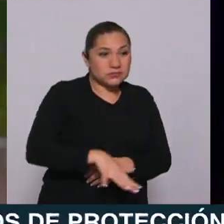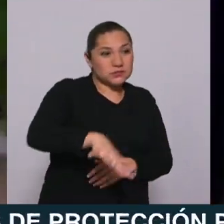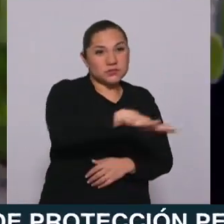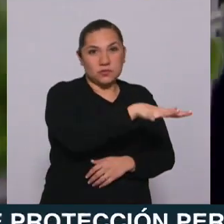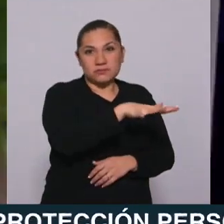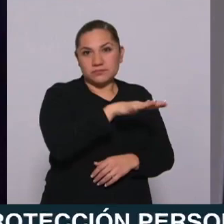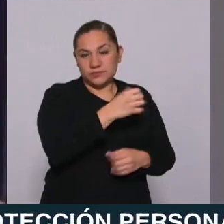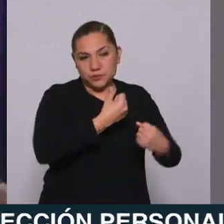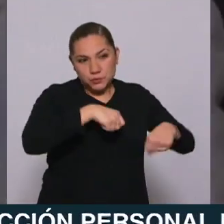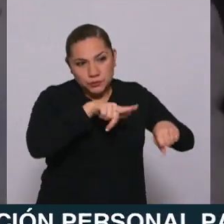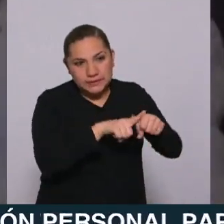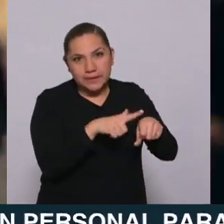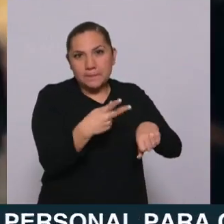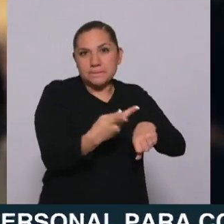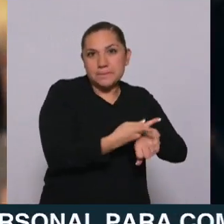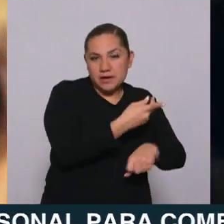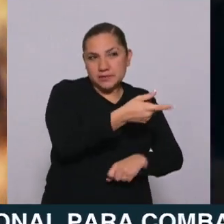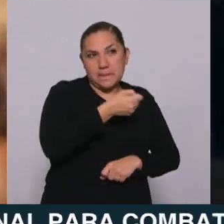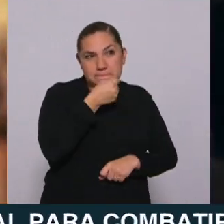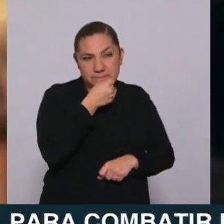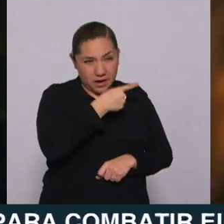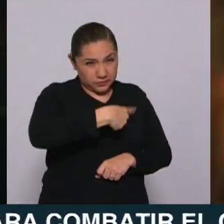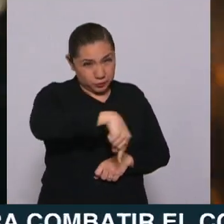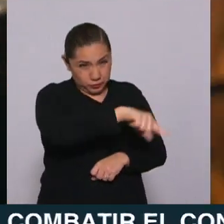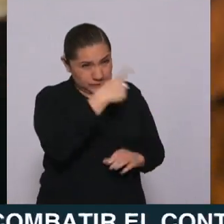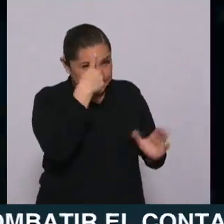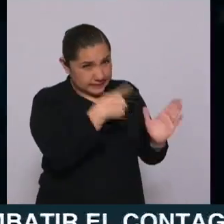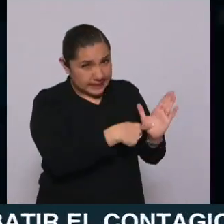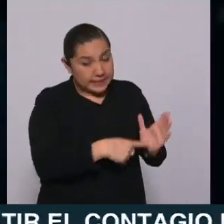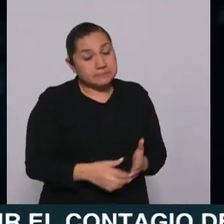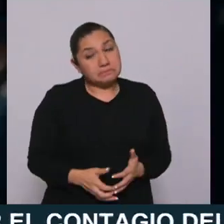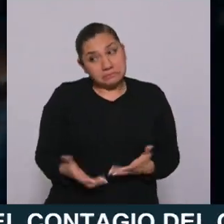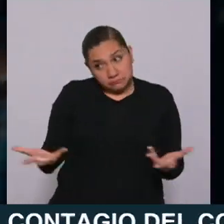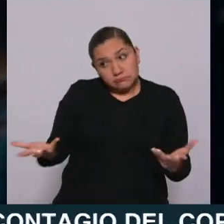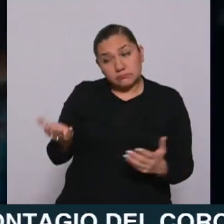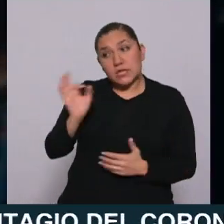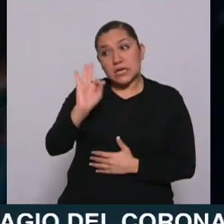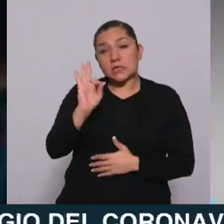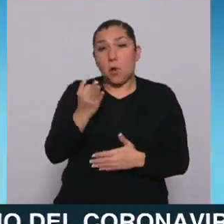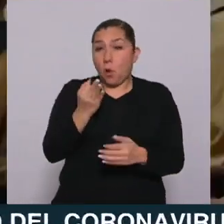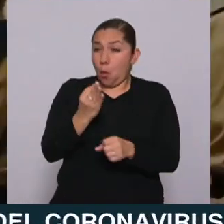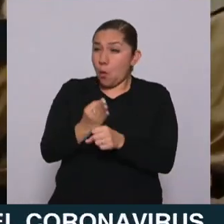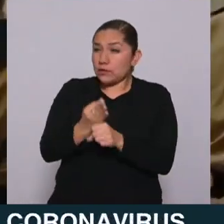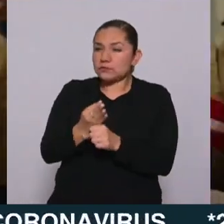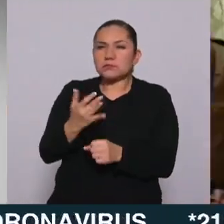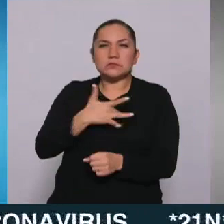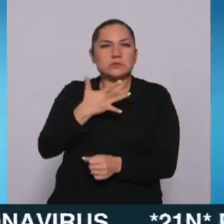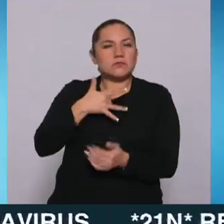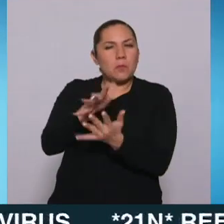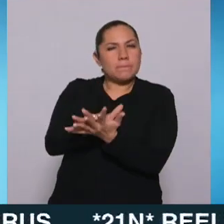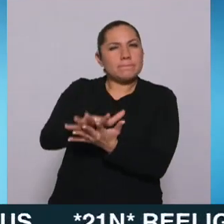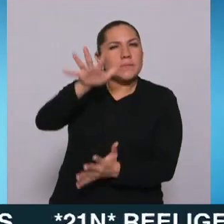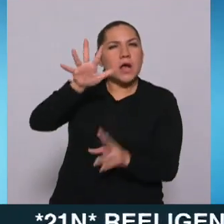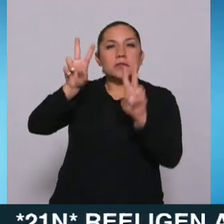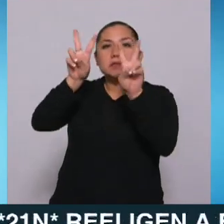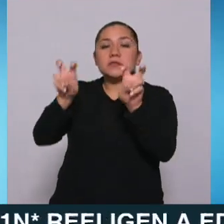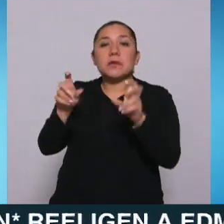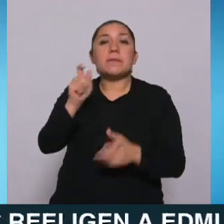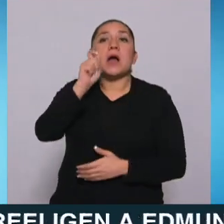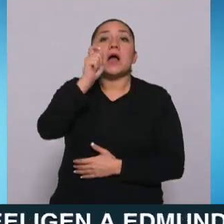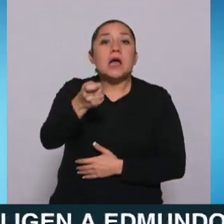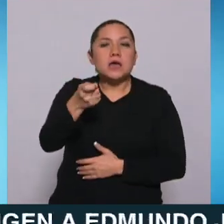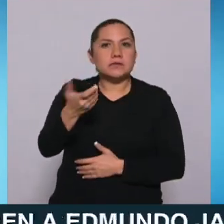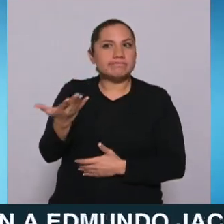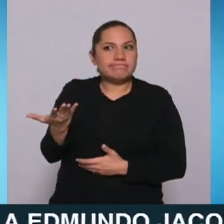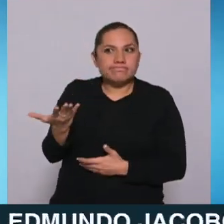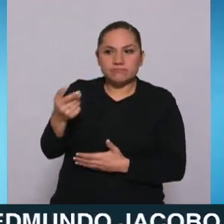apuntaban mucho a la poca representación de cineastas mujeres. no hay ninguna directora nominada entre los 5 nominados a